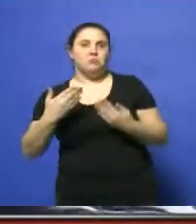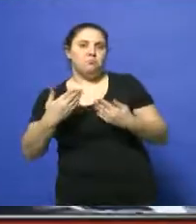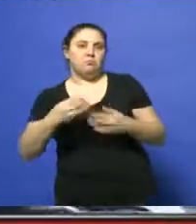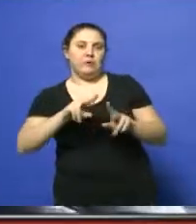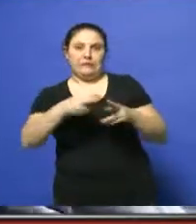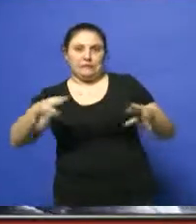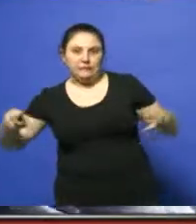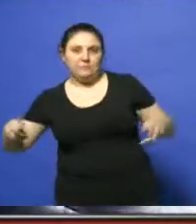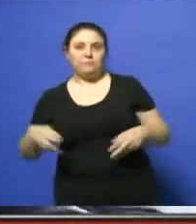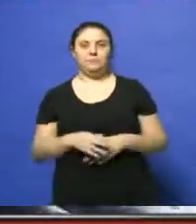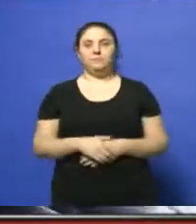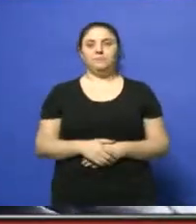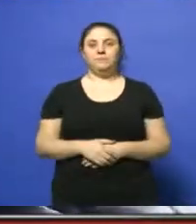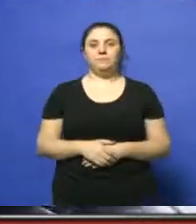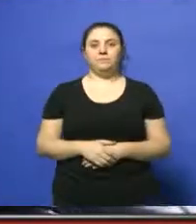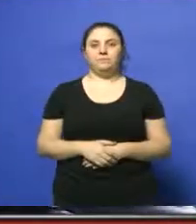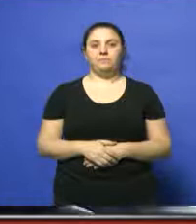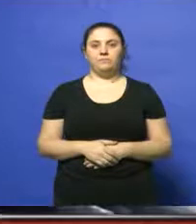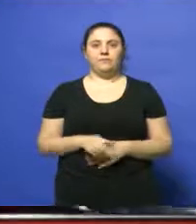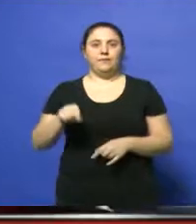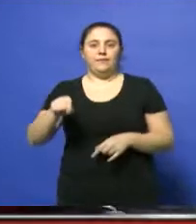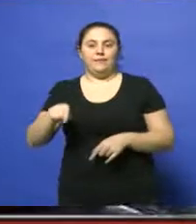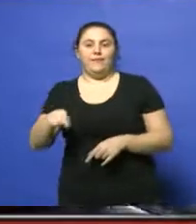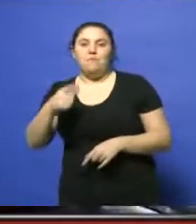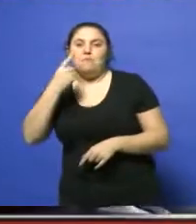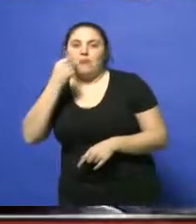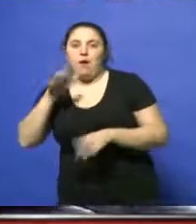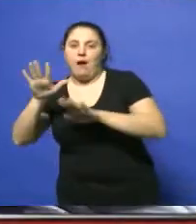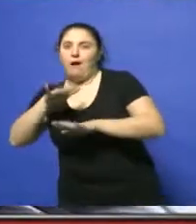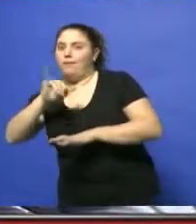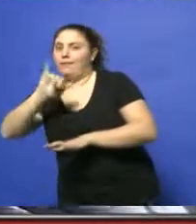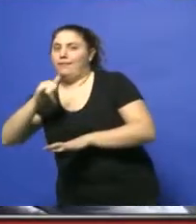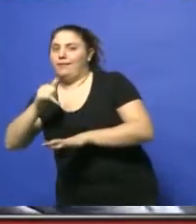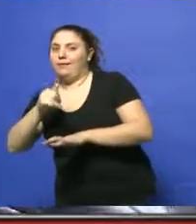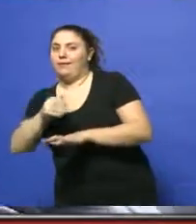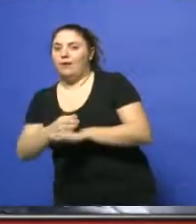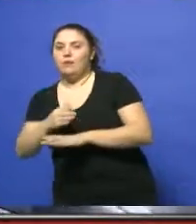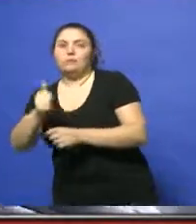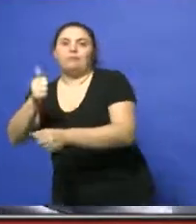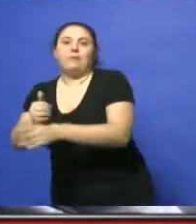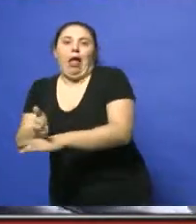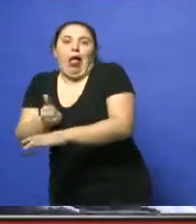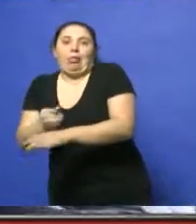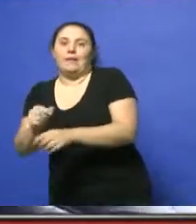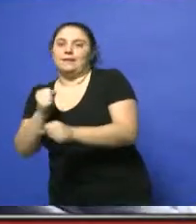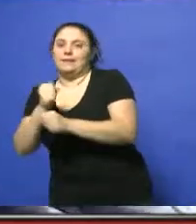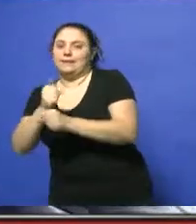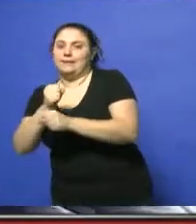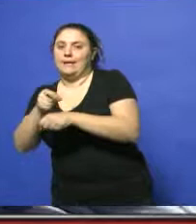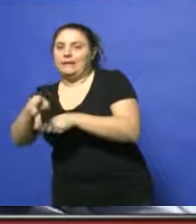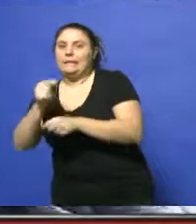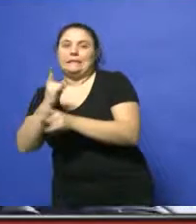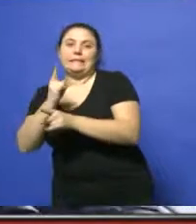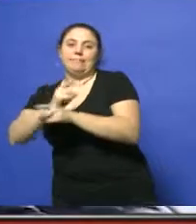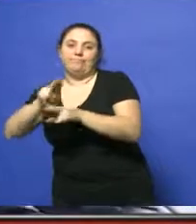asadito. Si se puede, un asadito. Si está mi papá para que lo haga, si llega temprano del trabajo, él siempre nos hace un asadito. Bien.